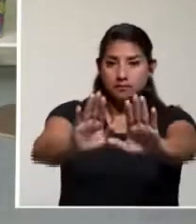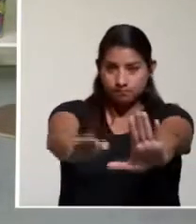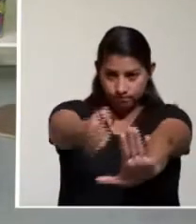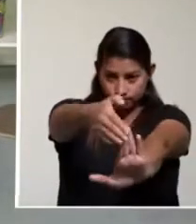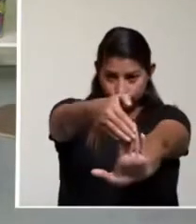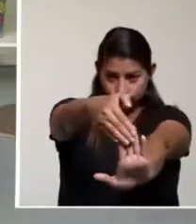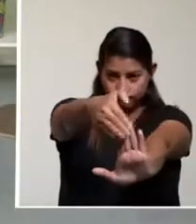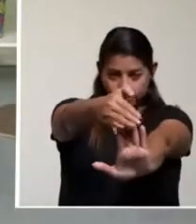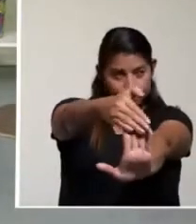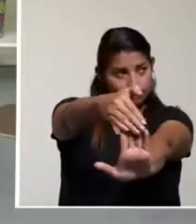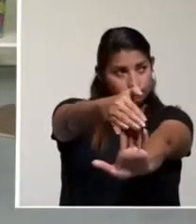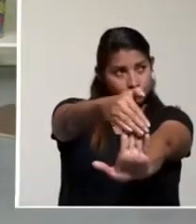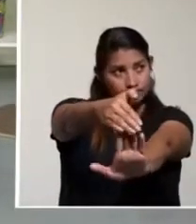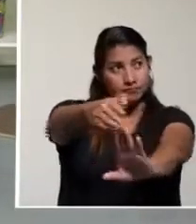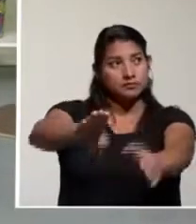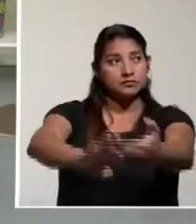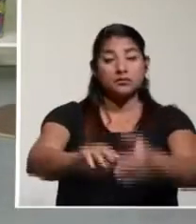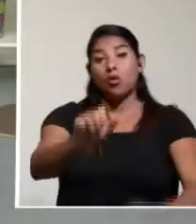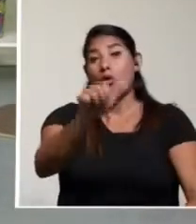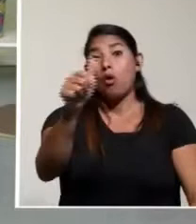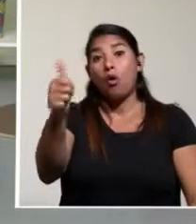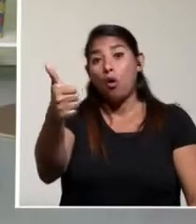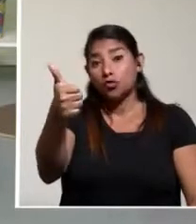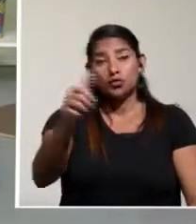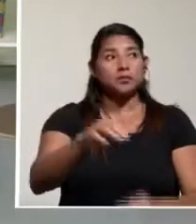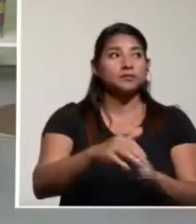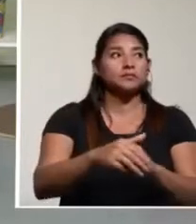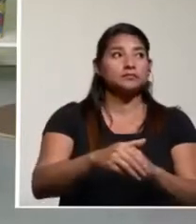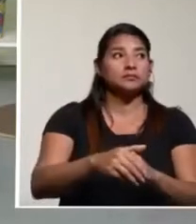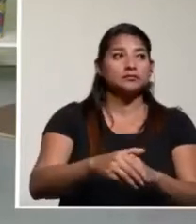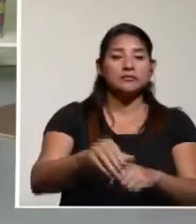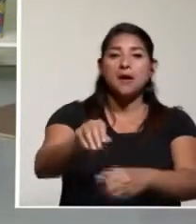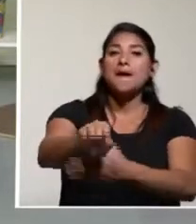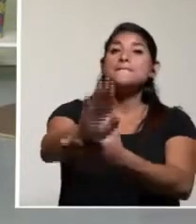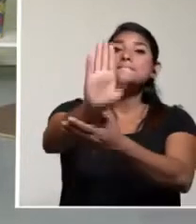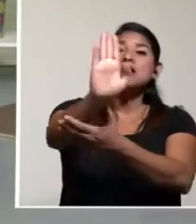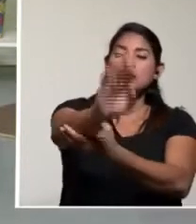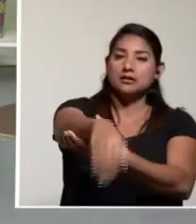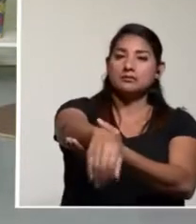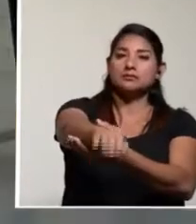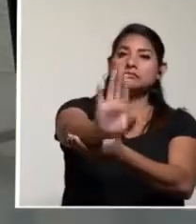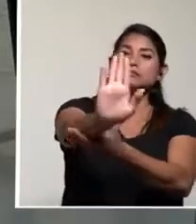así. Otro de los pasos va a ser alzar